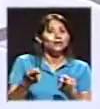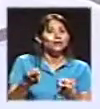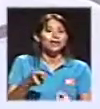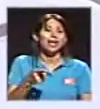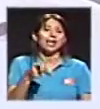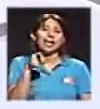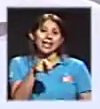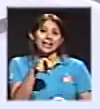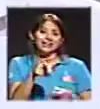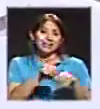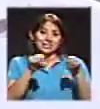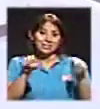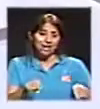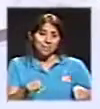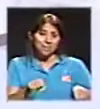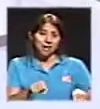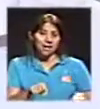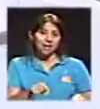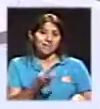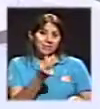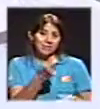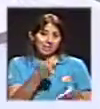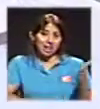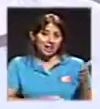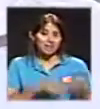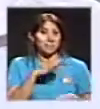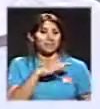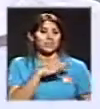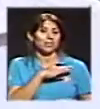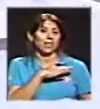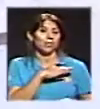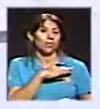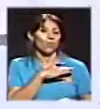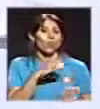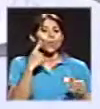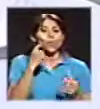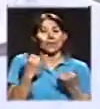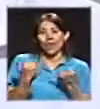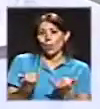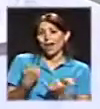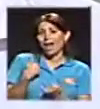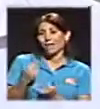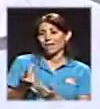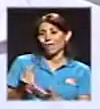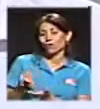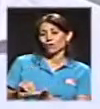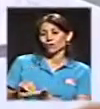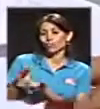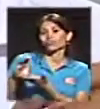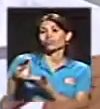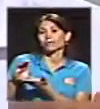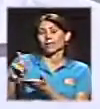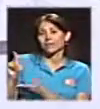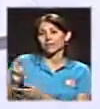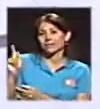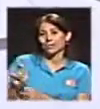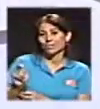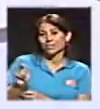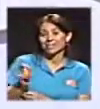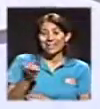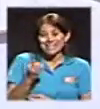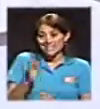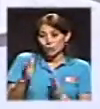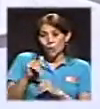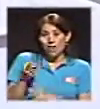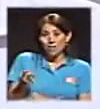fondos. O sea, sin estos fondos el gobierno no hubiera tenido lugar donde parquear sus déficits y quizá lo hubiera presionado